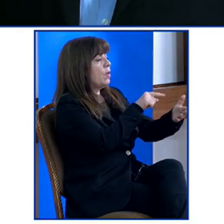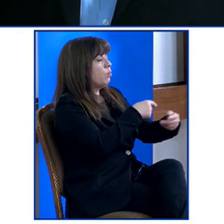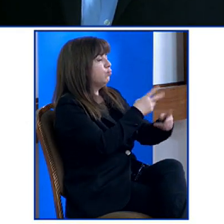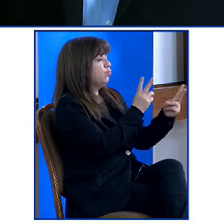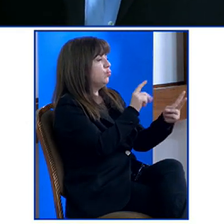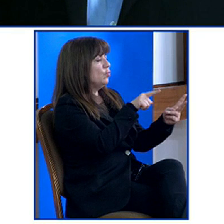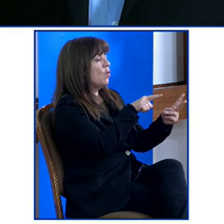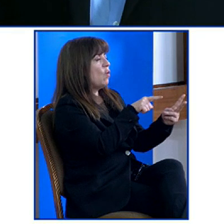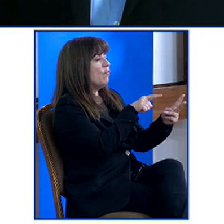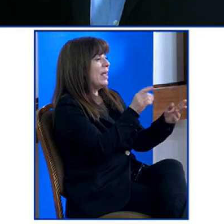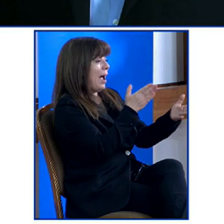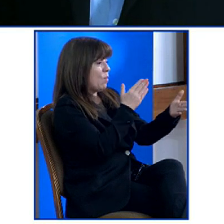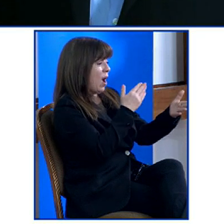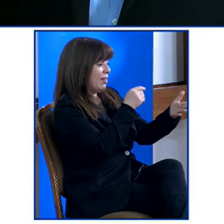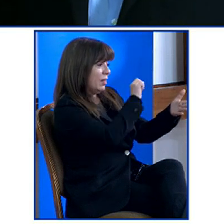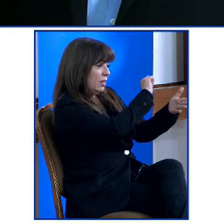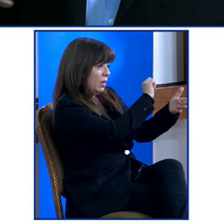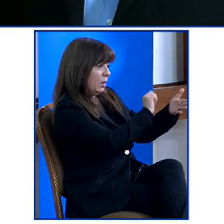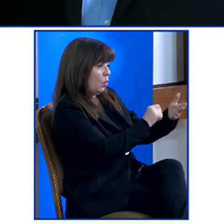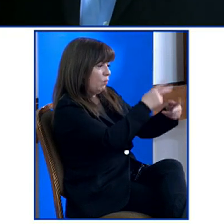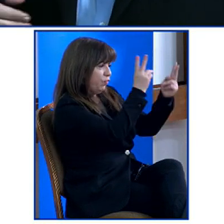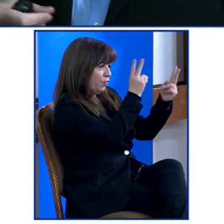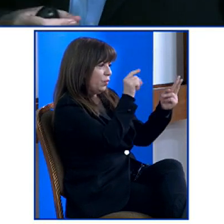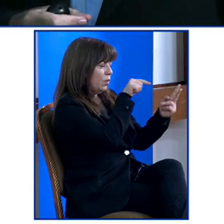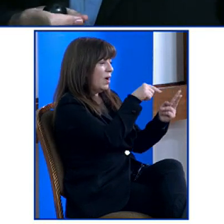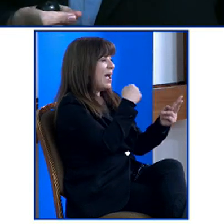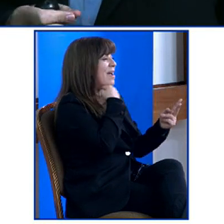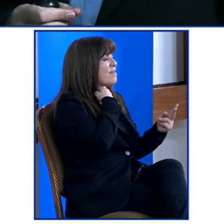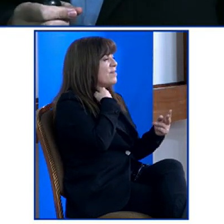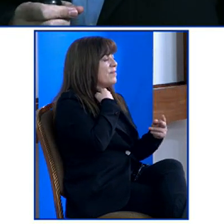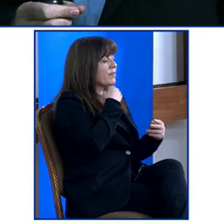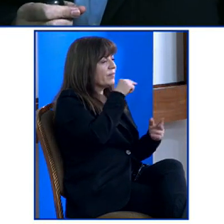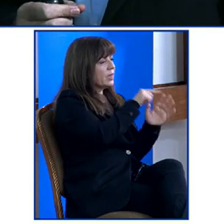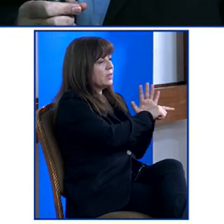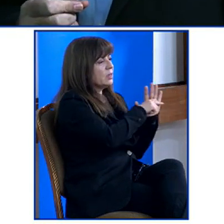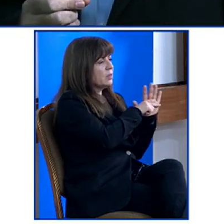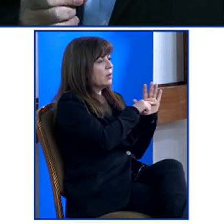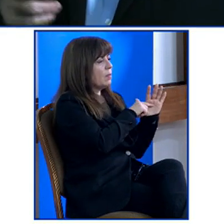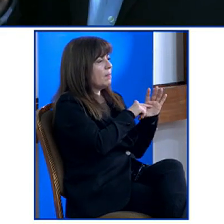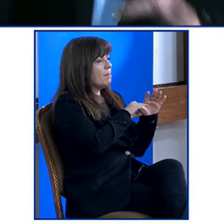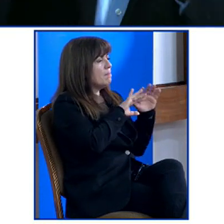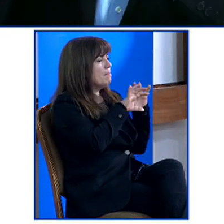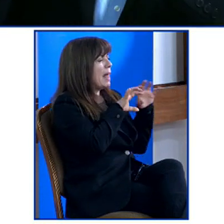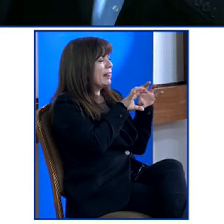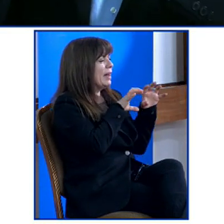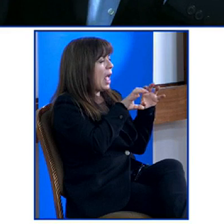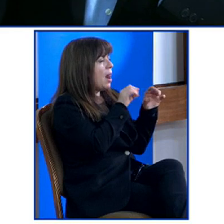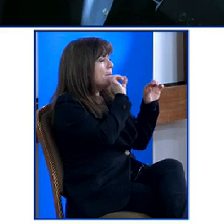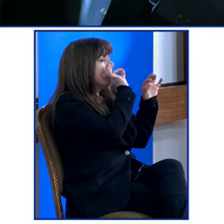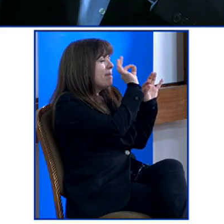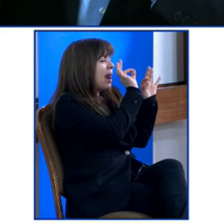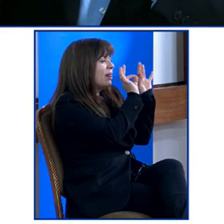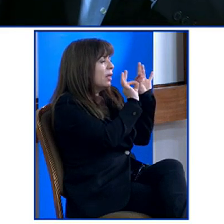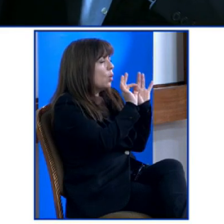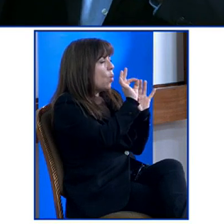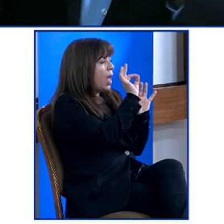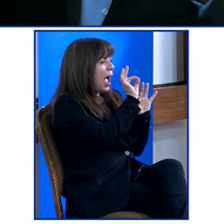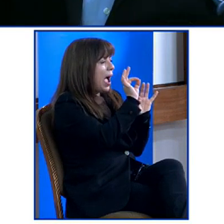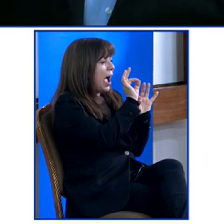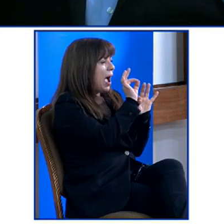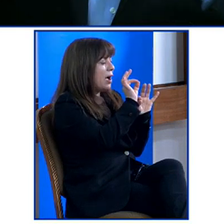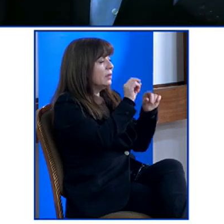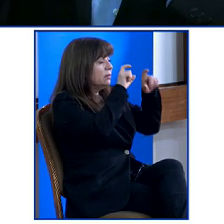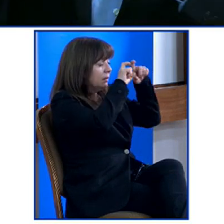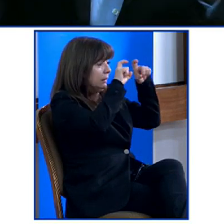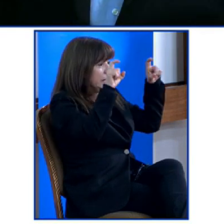el artículo que he mencionado anteriormente sobre los efectos de la contaminación por material particulado, si no recuerdo mal, el